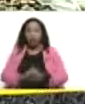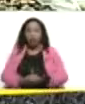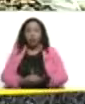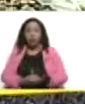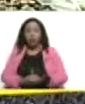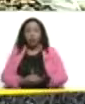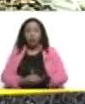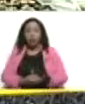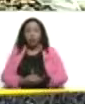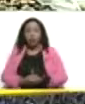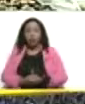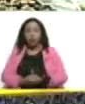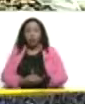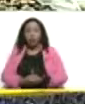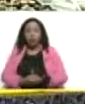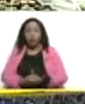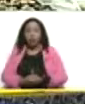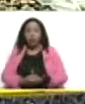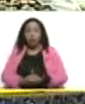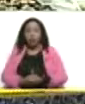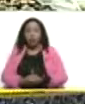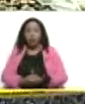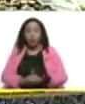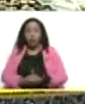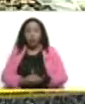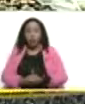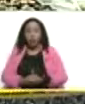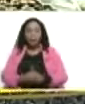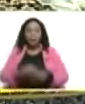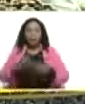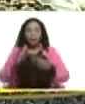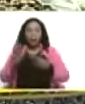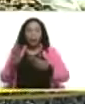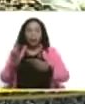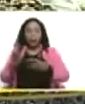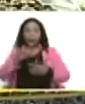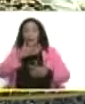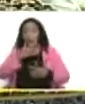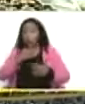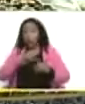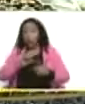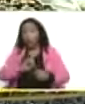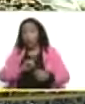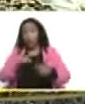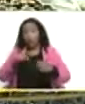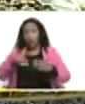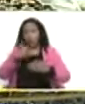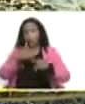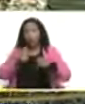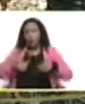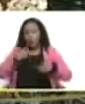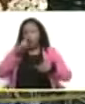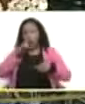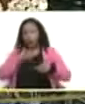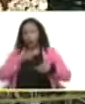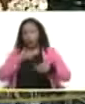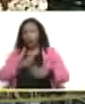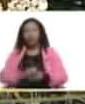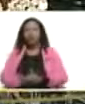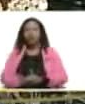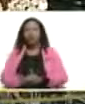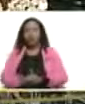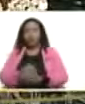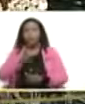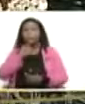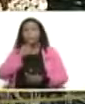Yo sé que la situación de reserva activa no debe ser fácil. Después de estos años tan